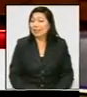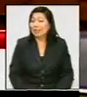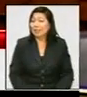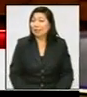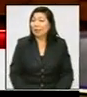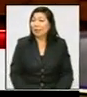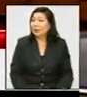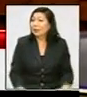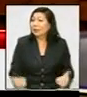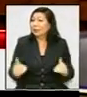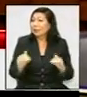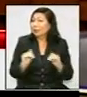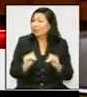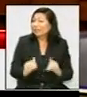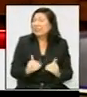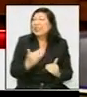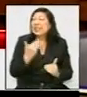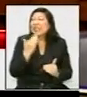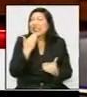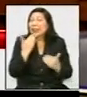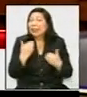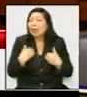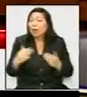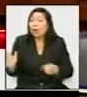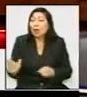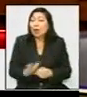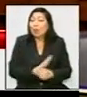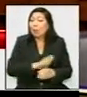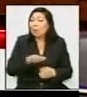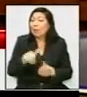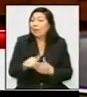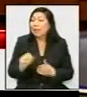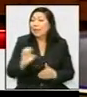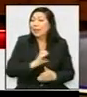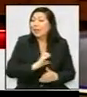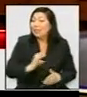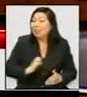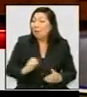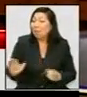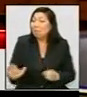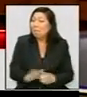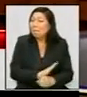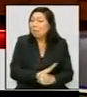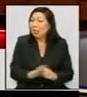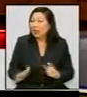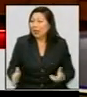Estamos cayendo en la estrategia de quienes quieren copar todos los poderes del Estado y ya los van copando.